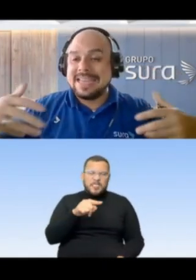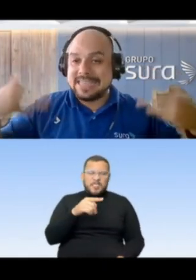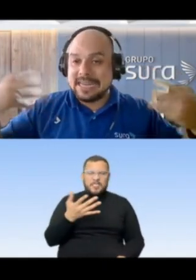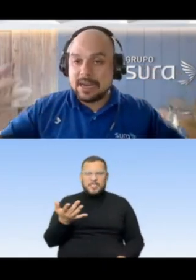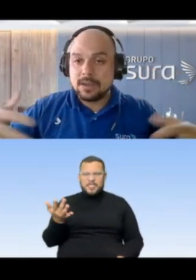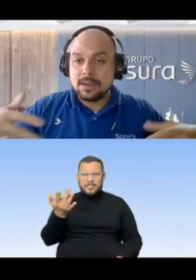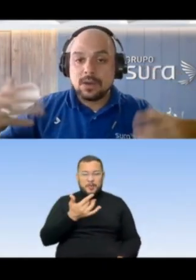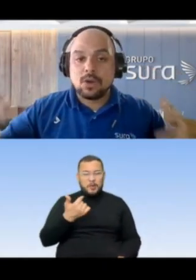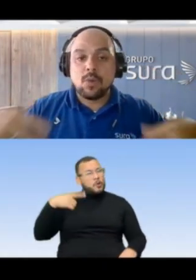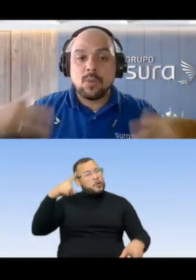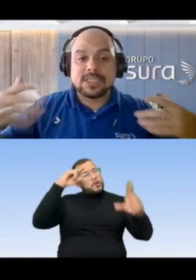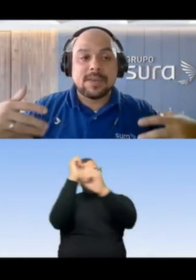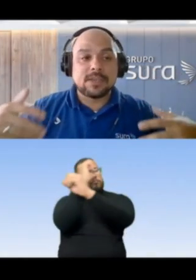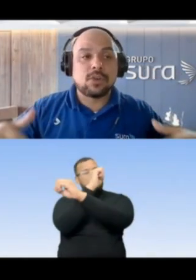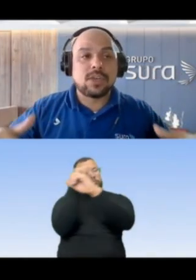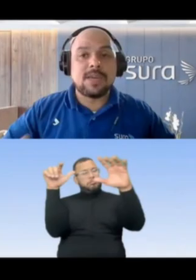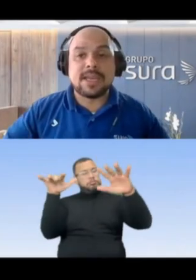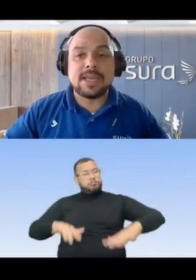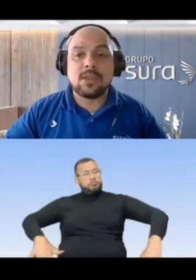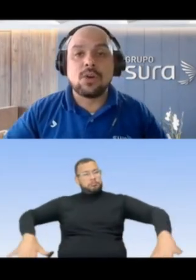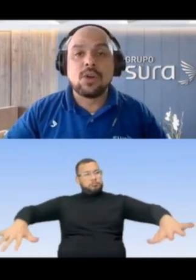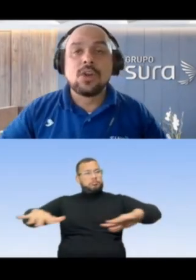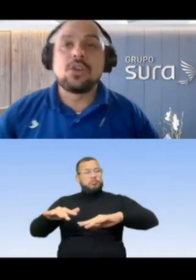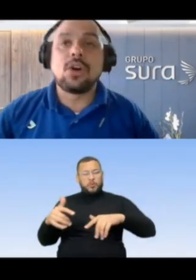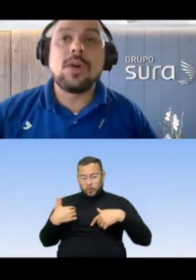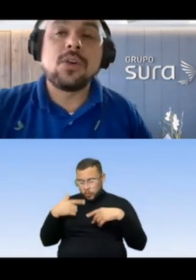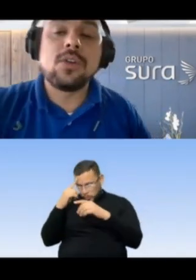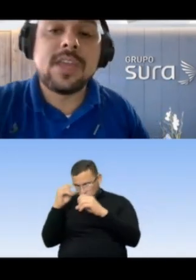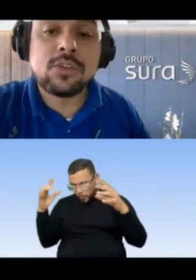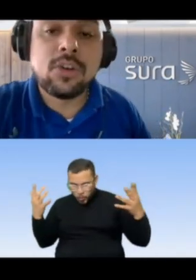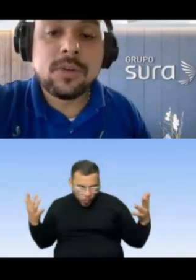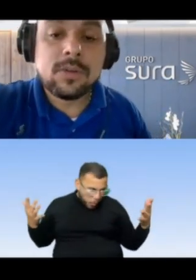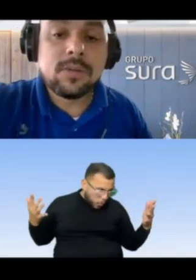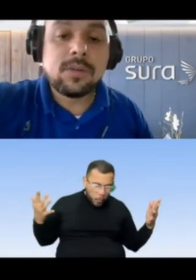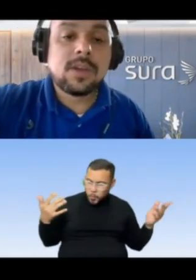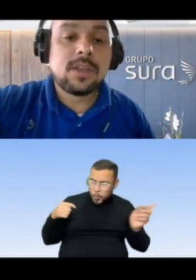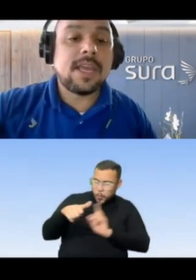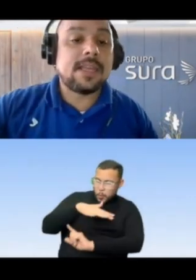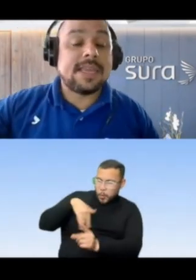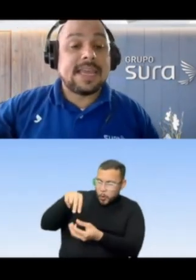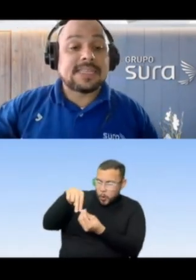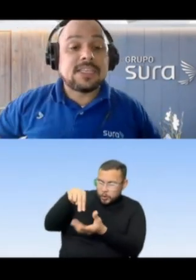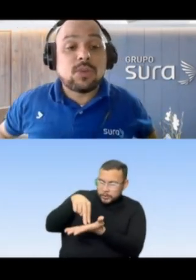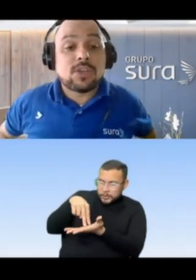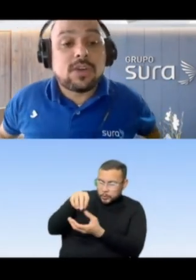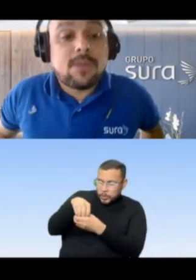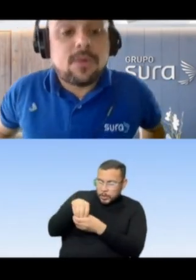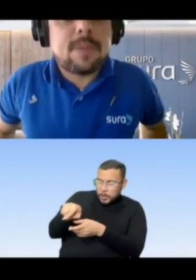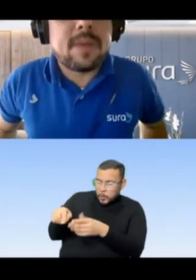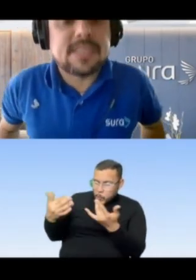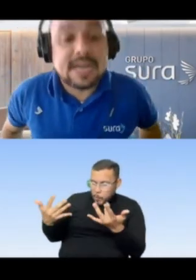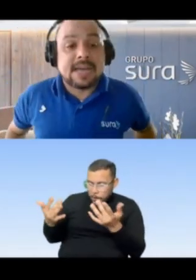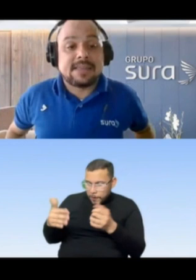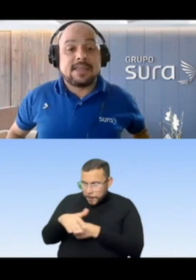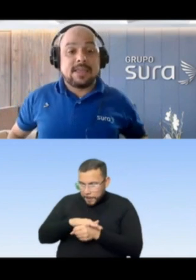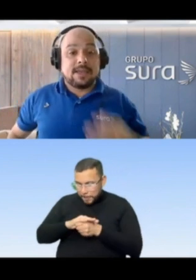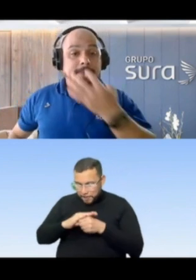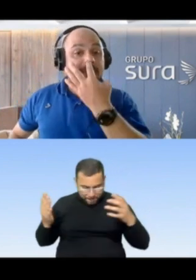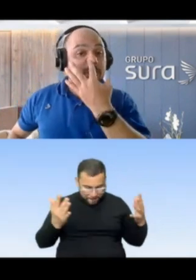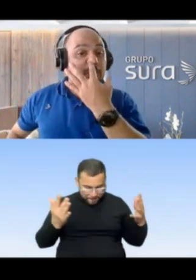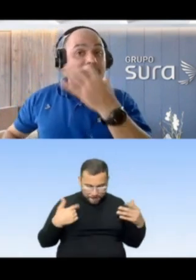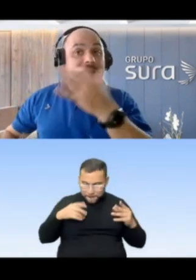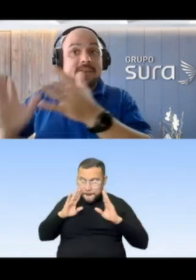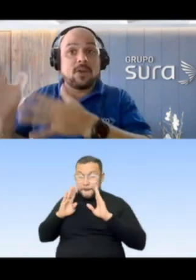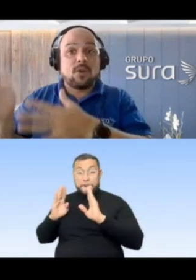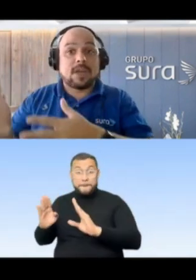imaginando la escena, cómo es que me estoy imaginando todo el contexto de esa situación que voy a empezar a